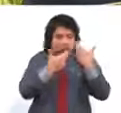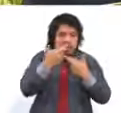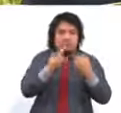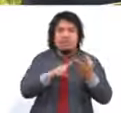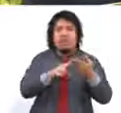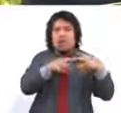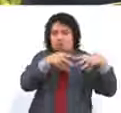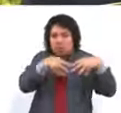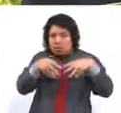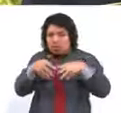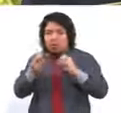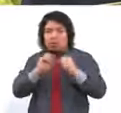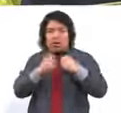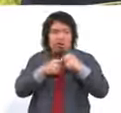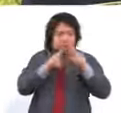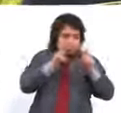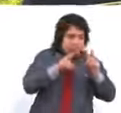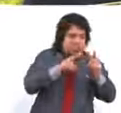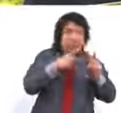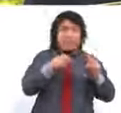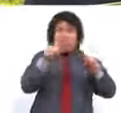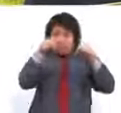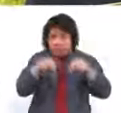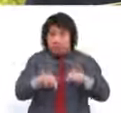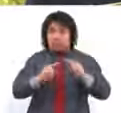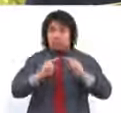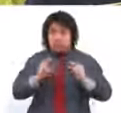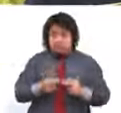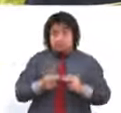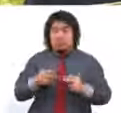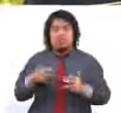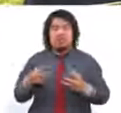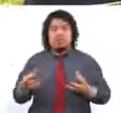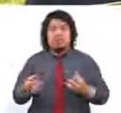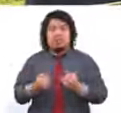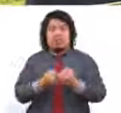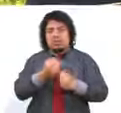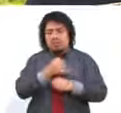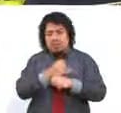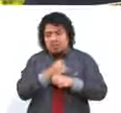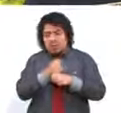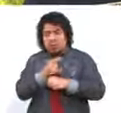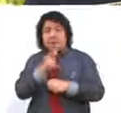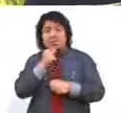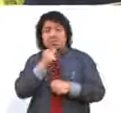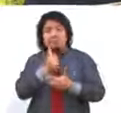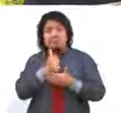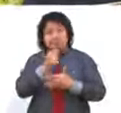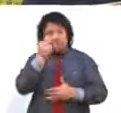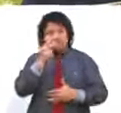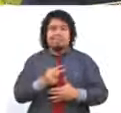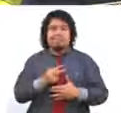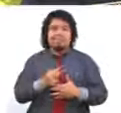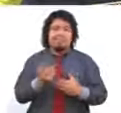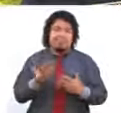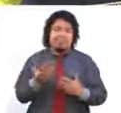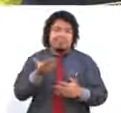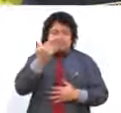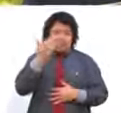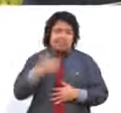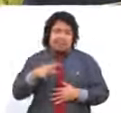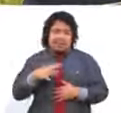marchas, manifestaciones, pero esta unidad participa activamente en las investigaciones de la Policía de la Ciudad de México, que obviamente tenemos